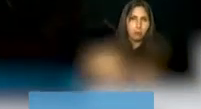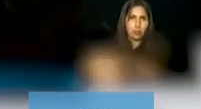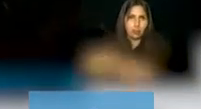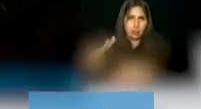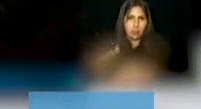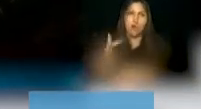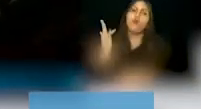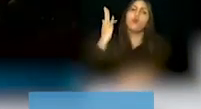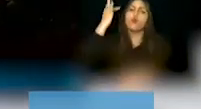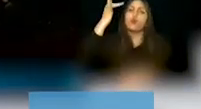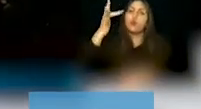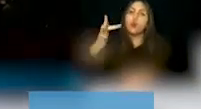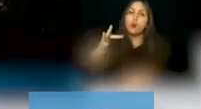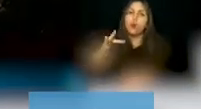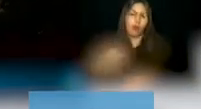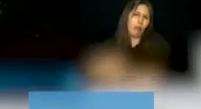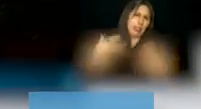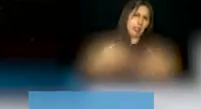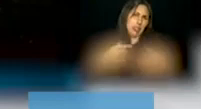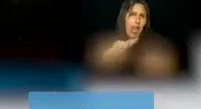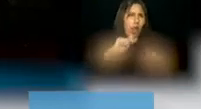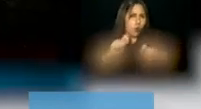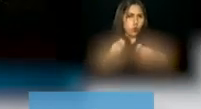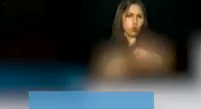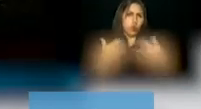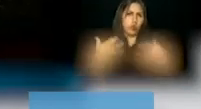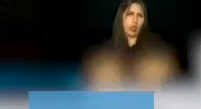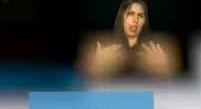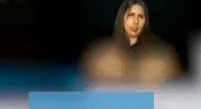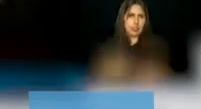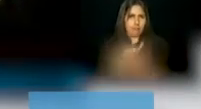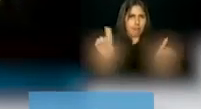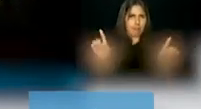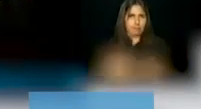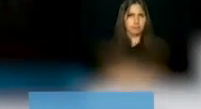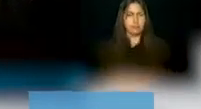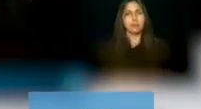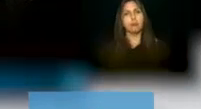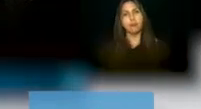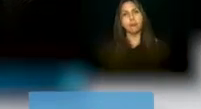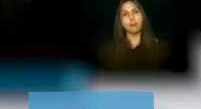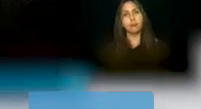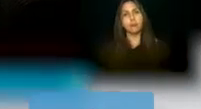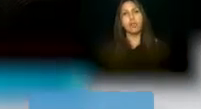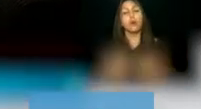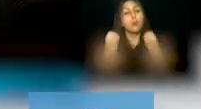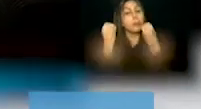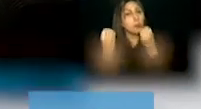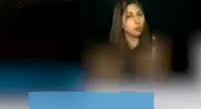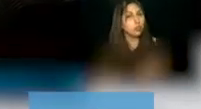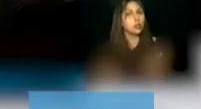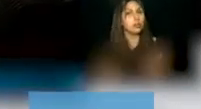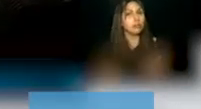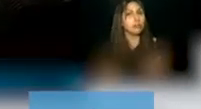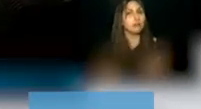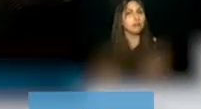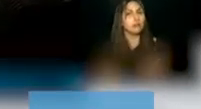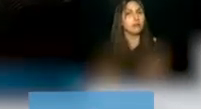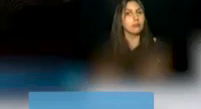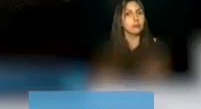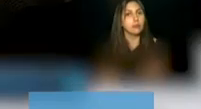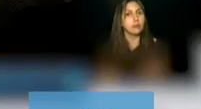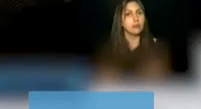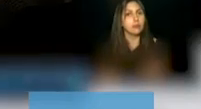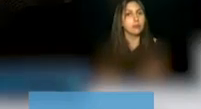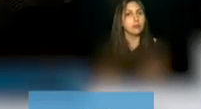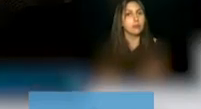fórmula es muy importante. Y entonces, es bien interesante que quién va a ganar, desde el punto de vista semiótico, eso sí creo que es